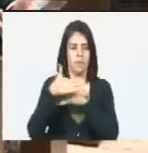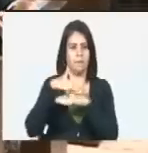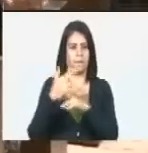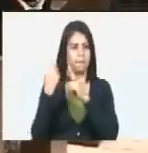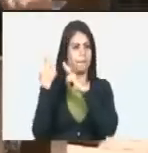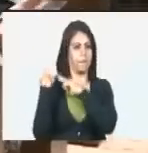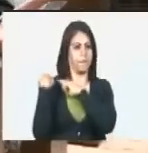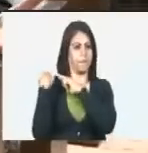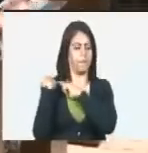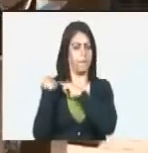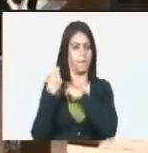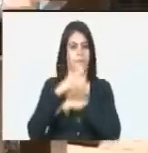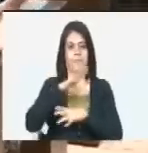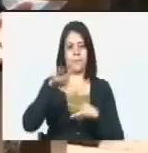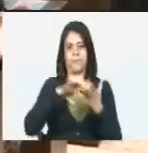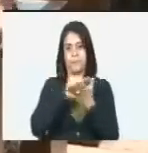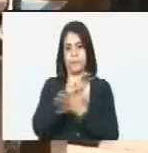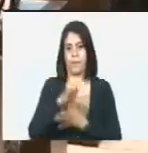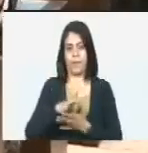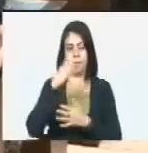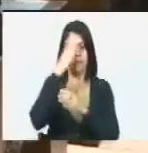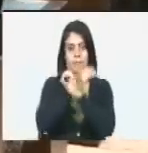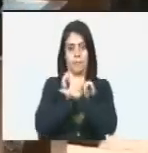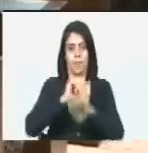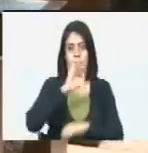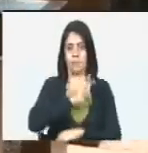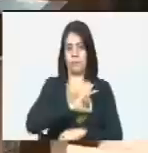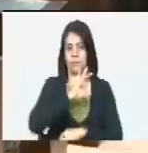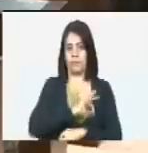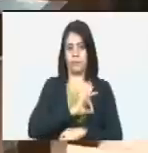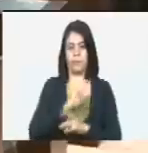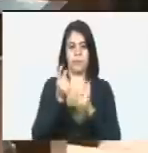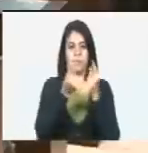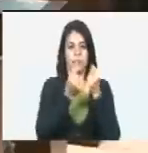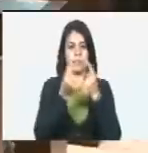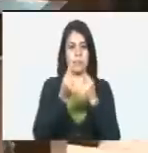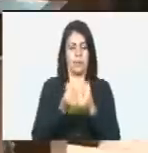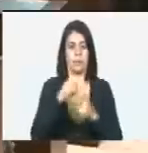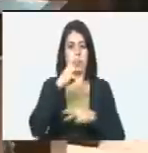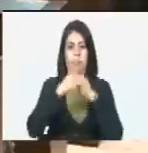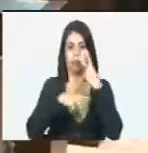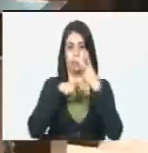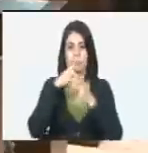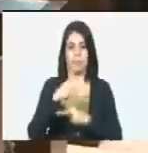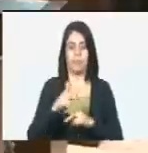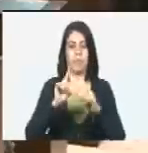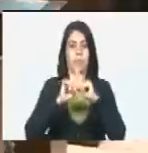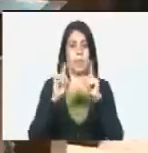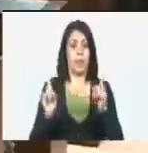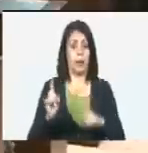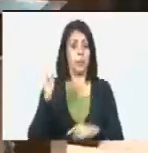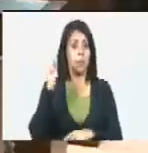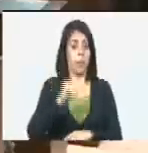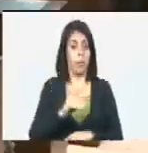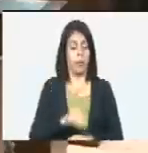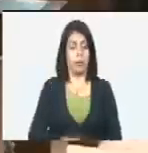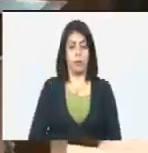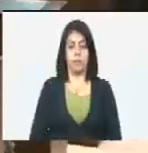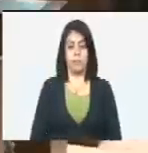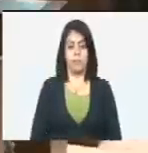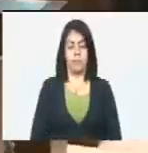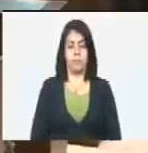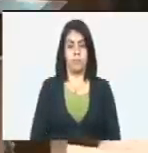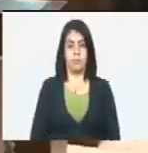en problemas militares, sociales, económicos y políticos. Pero por si fuera poco, entonces